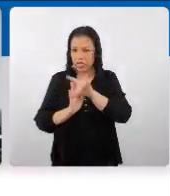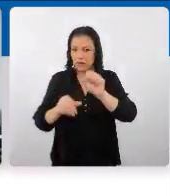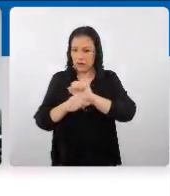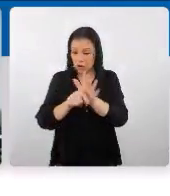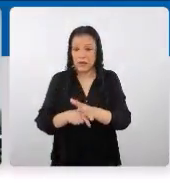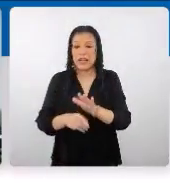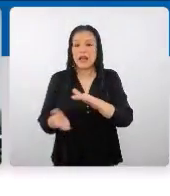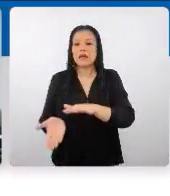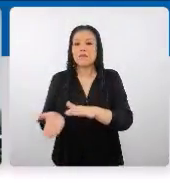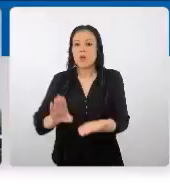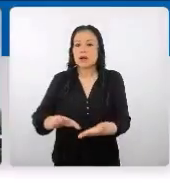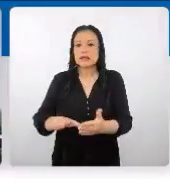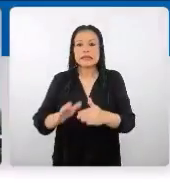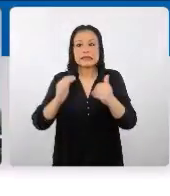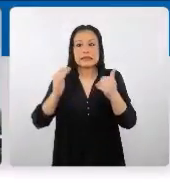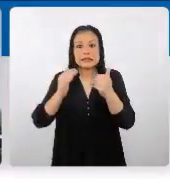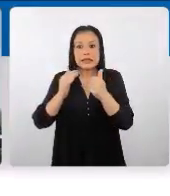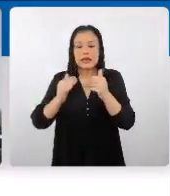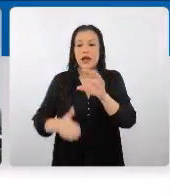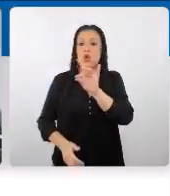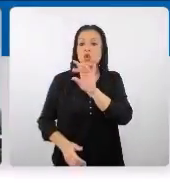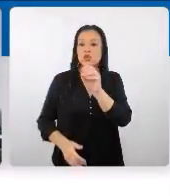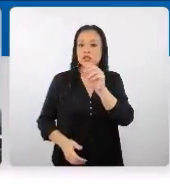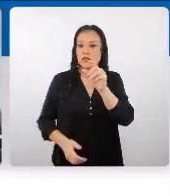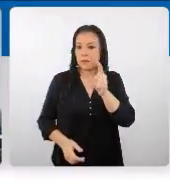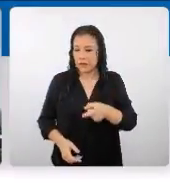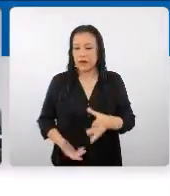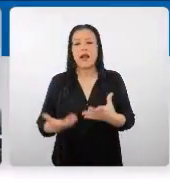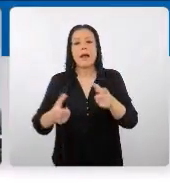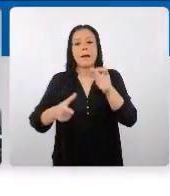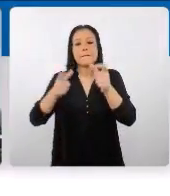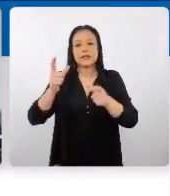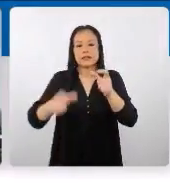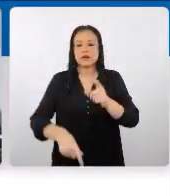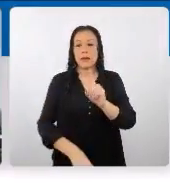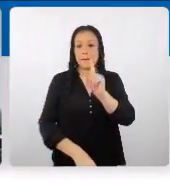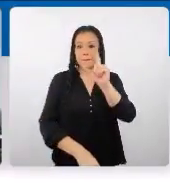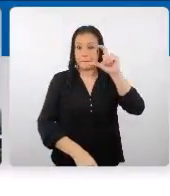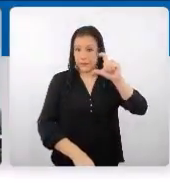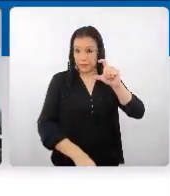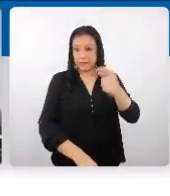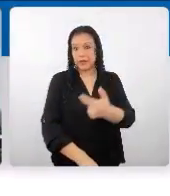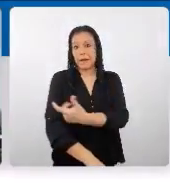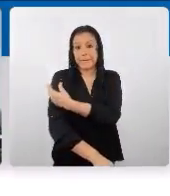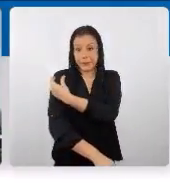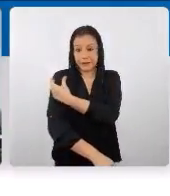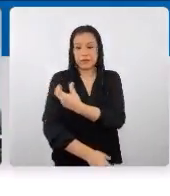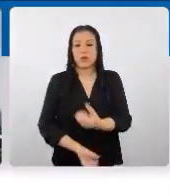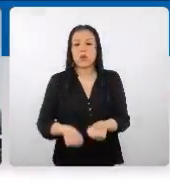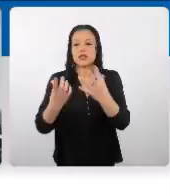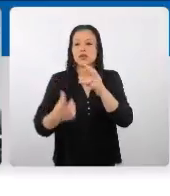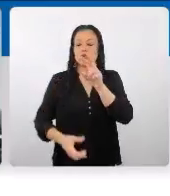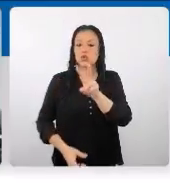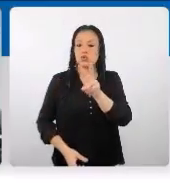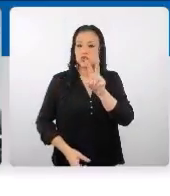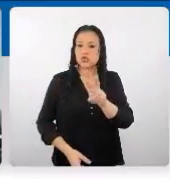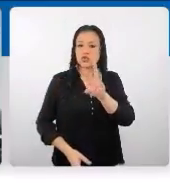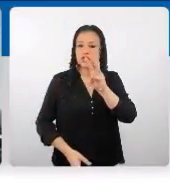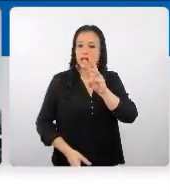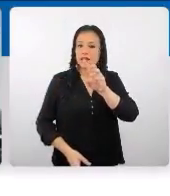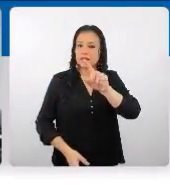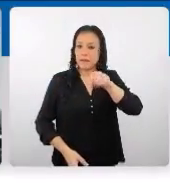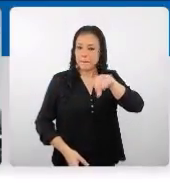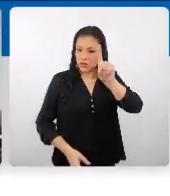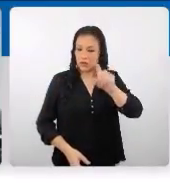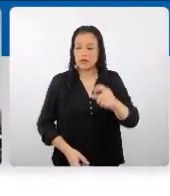de 800.000. Personas vacunadas con primera dosis, 226 millones, y con